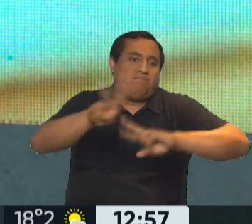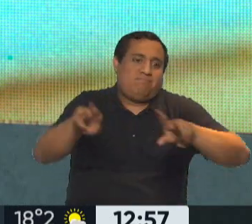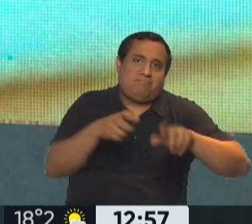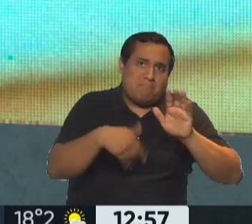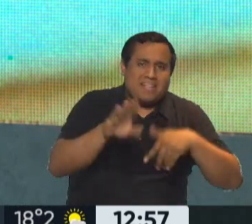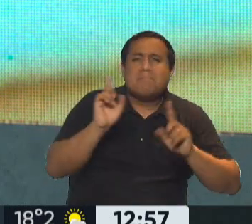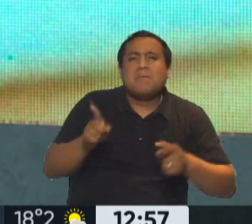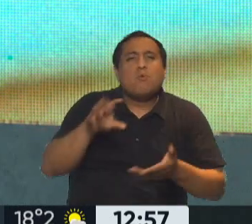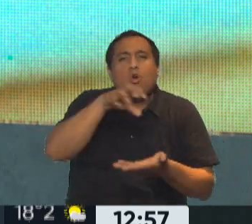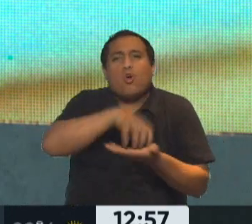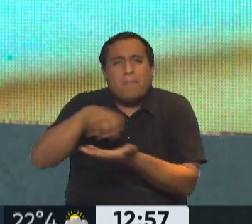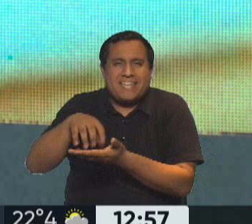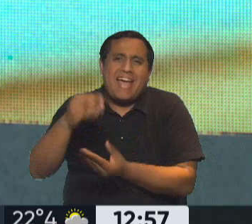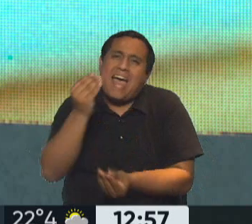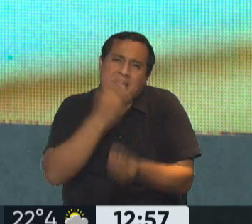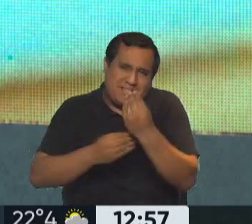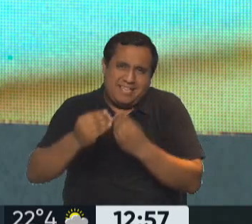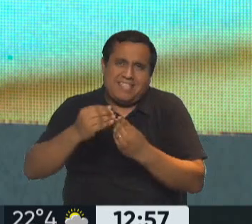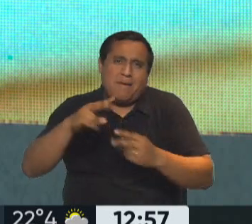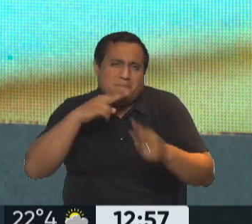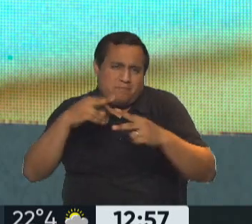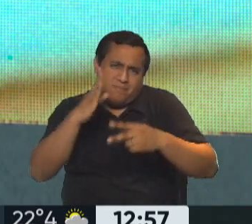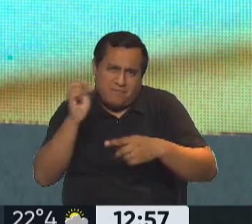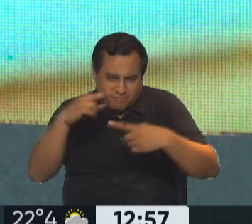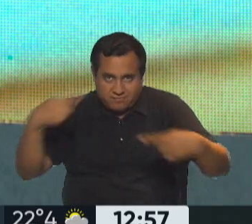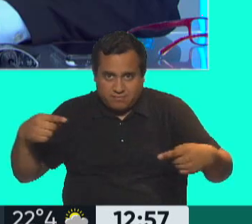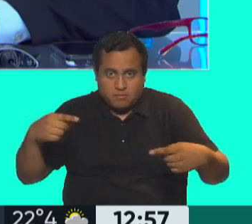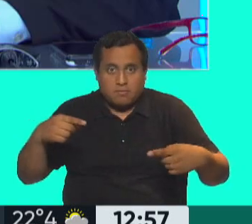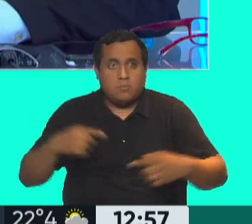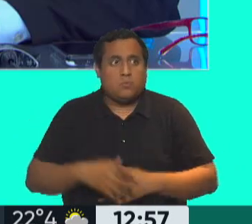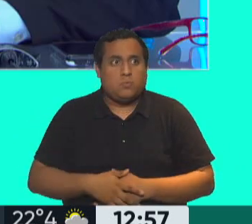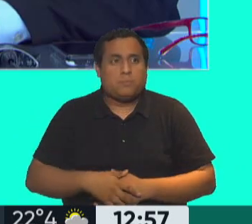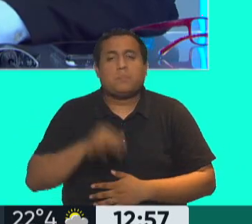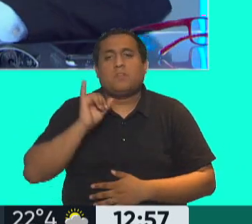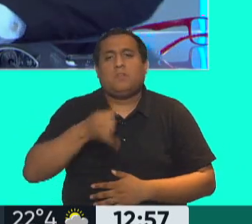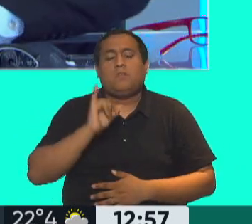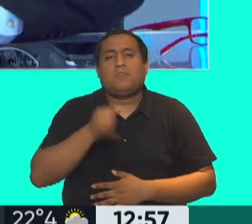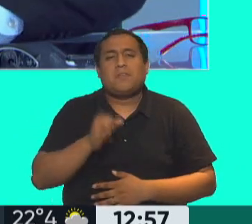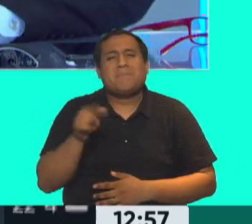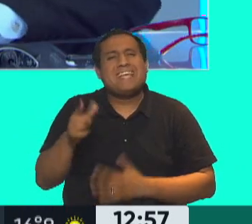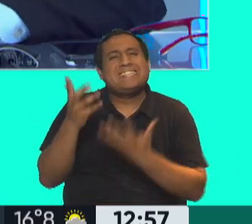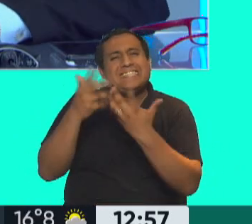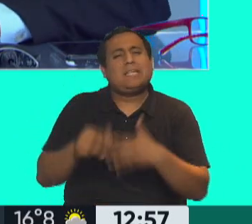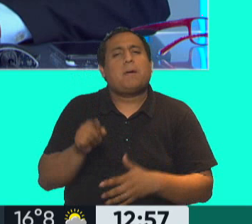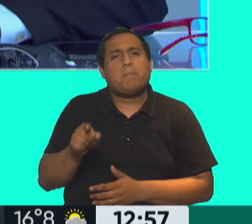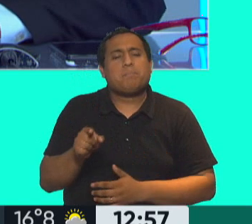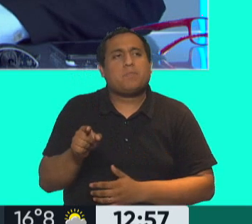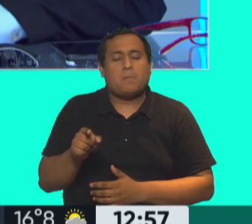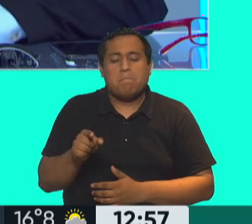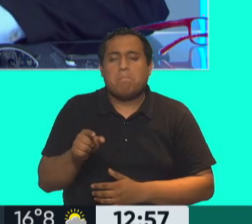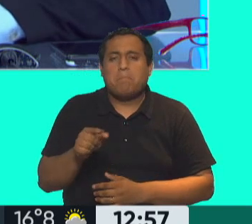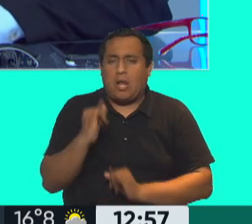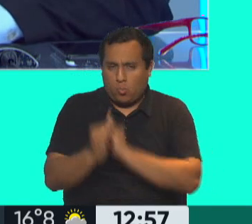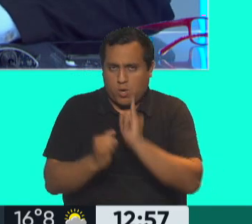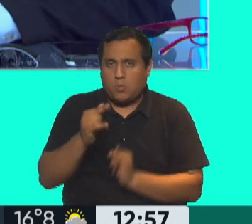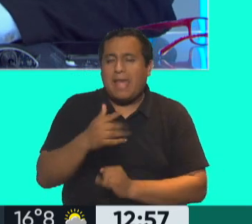alimenticias que siguieron trabajando del mismo modo o más que en la prepandemia. Recordemos que es un sistema que, para entenderse